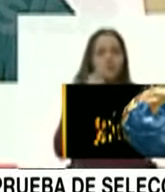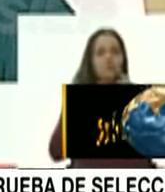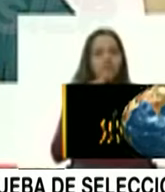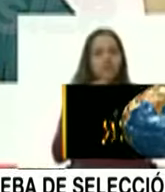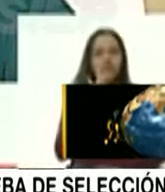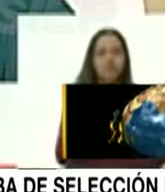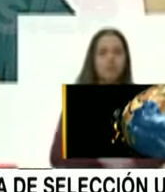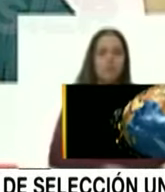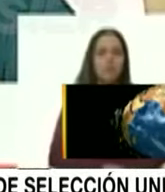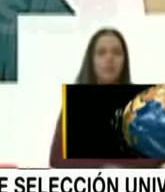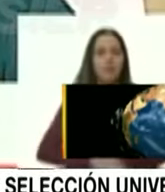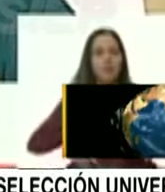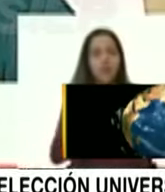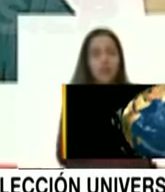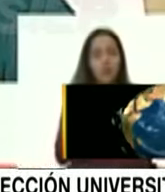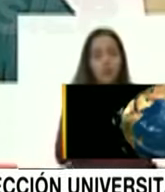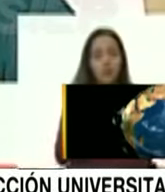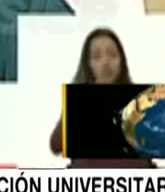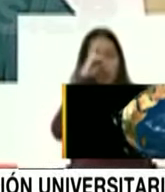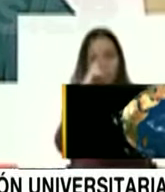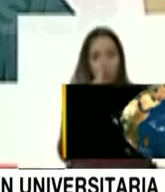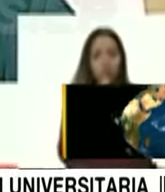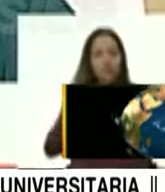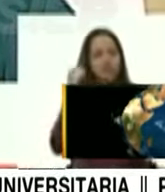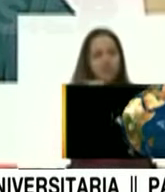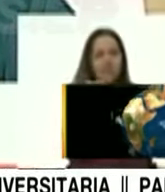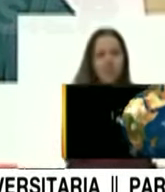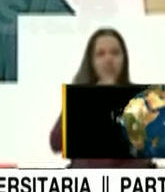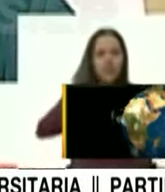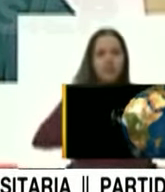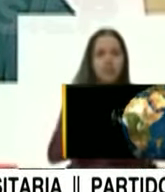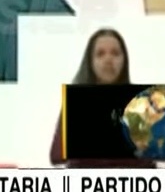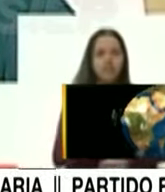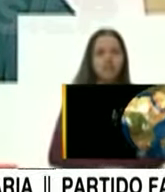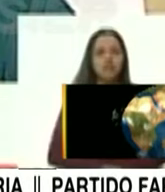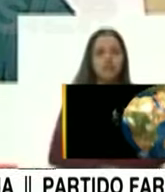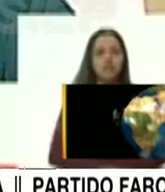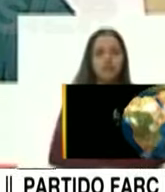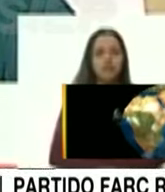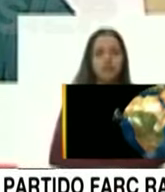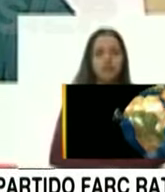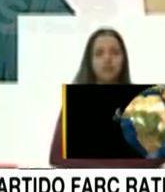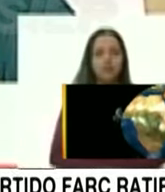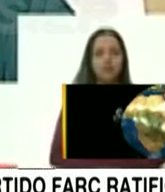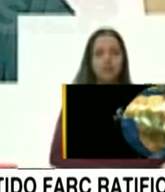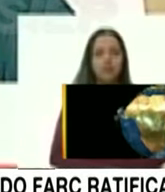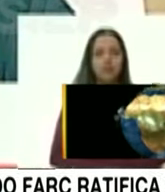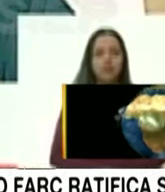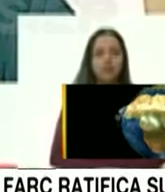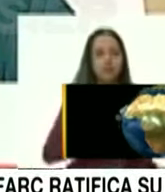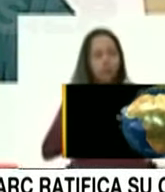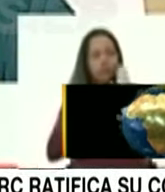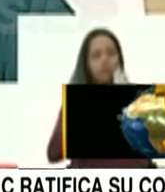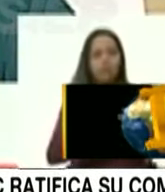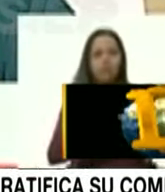Como un reconocimiento a la labor cumplida, un reconocimiento